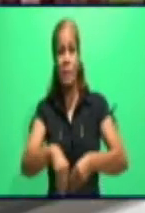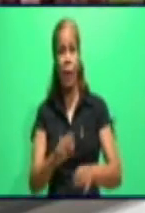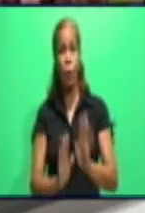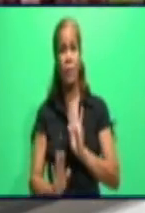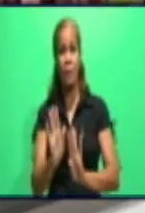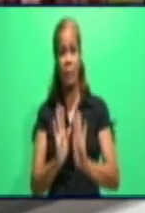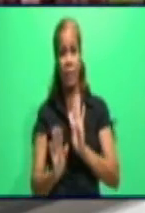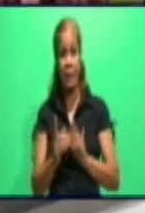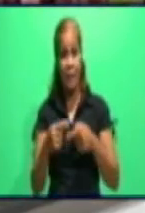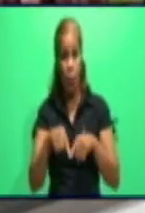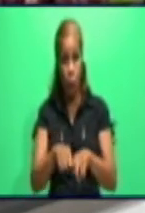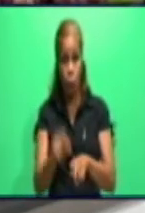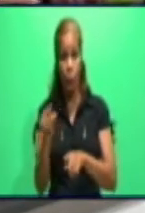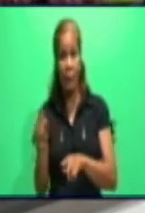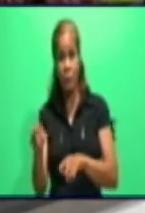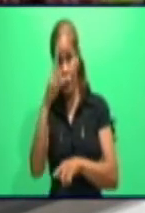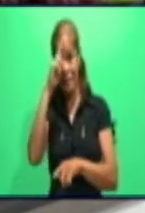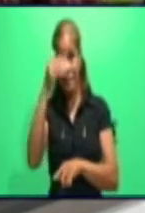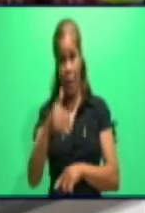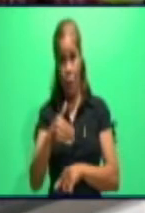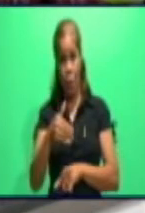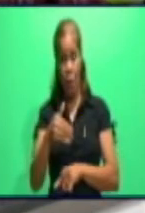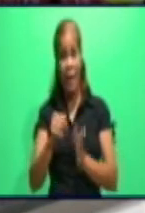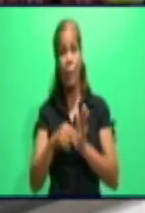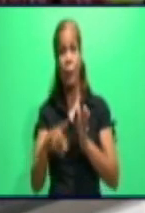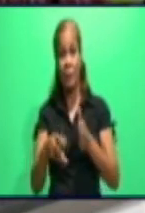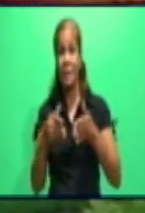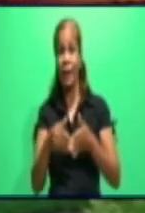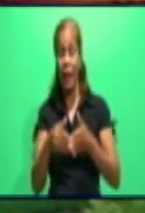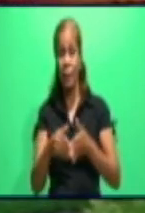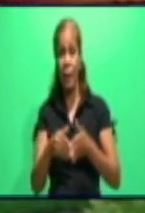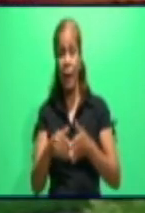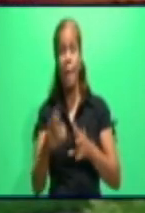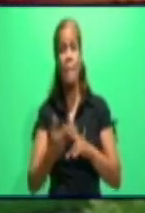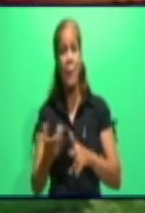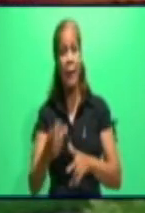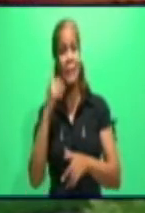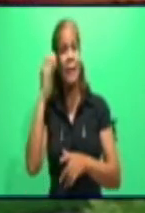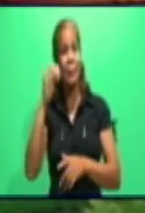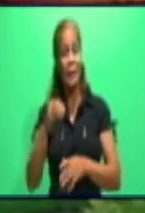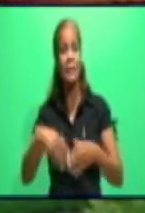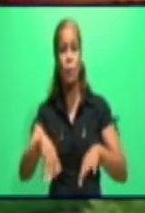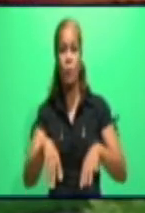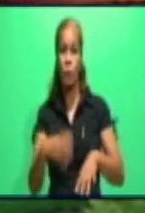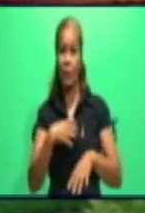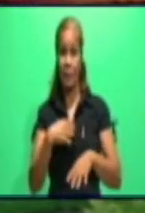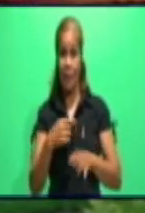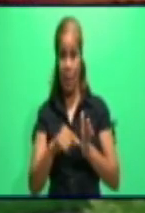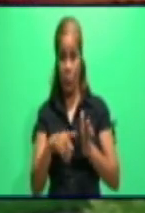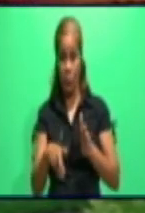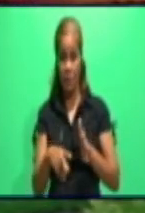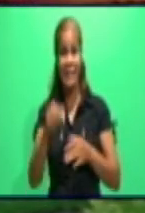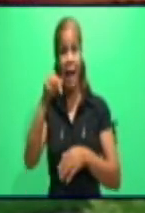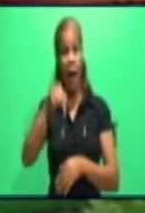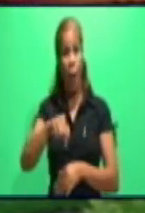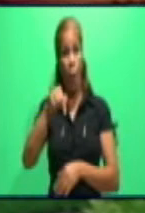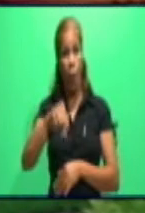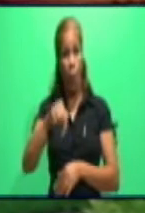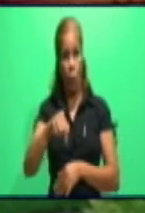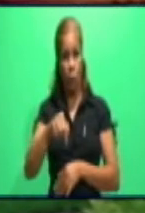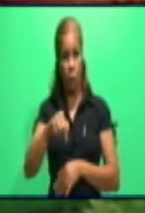salud de la provincia a enfrentar esta compleja situación que vive el territorio decían que hoy salir a la calle en